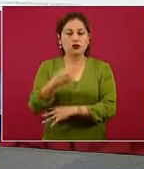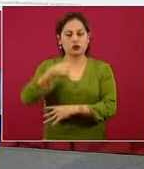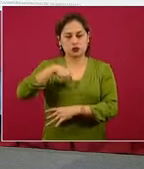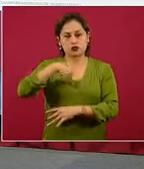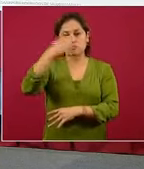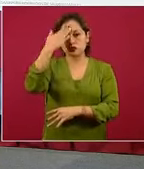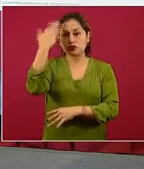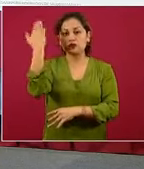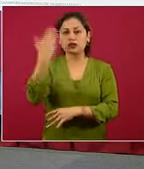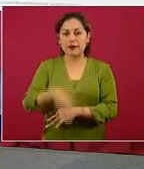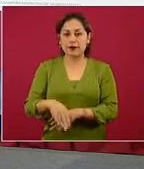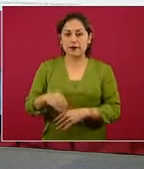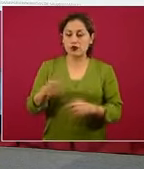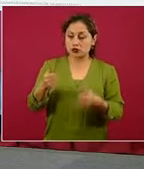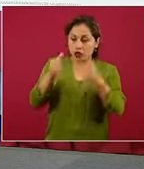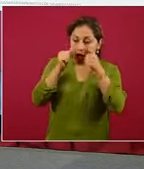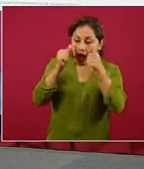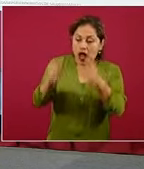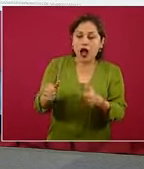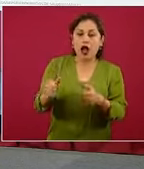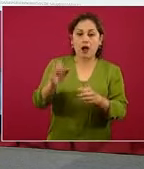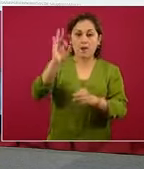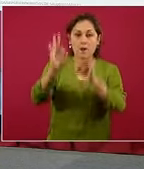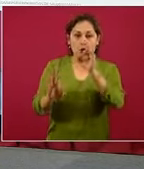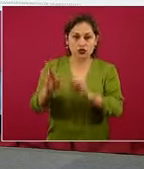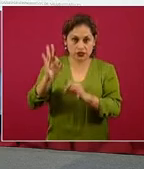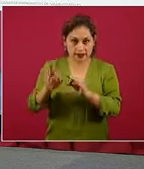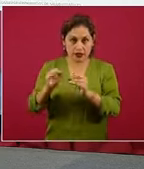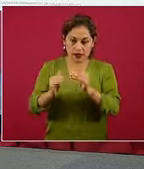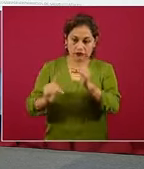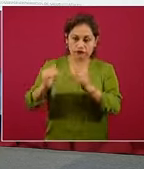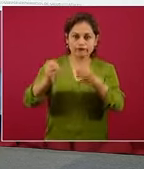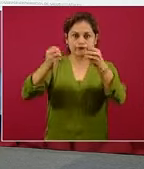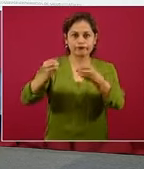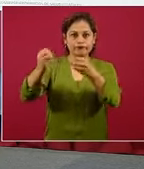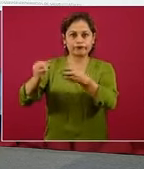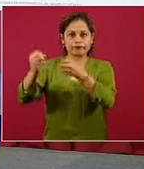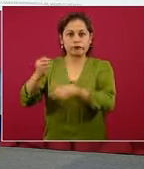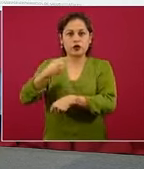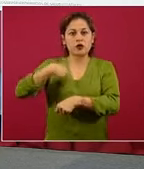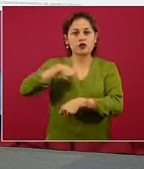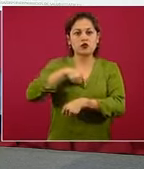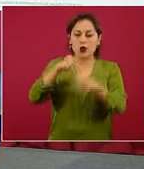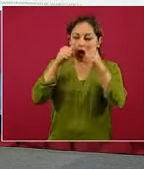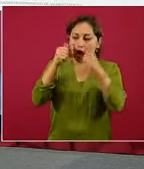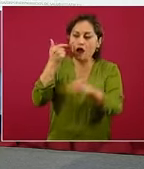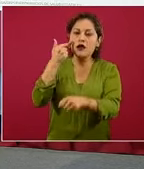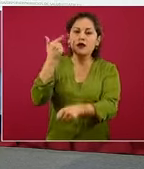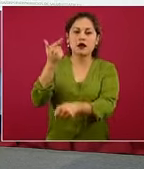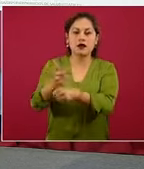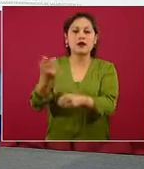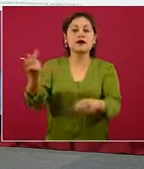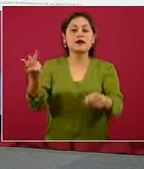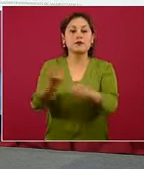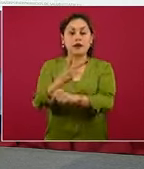niveles de ocupación y entonces empezamos a focalizar en dónde se encuentra esta